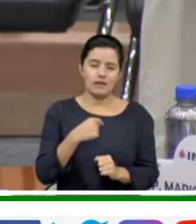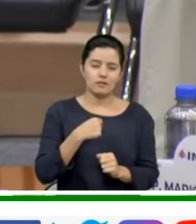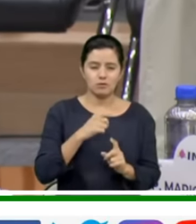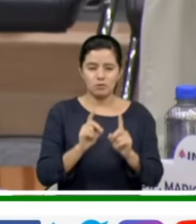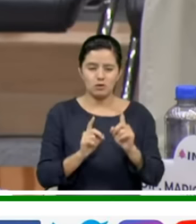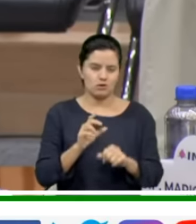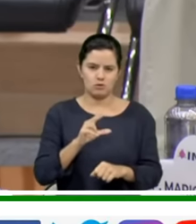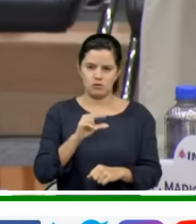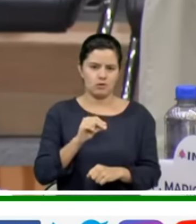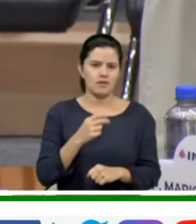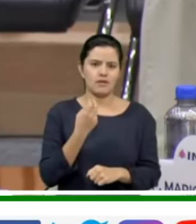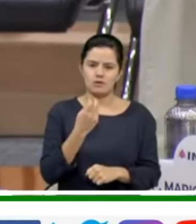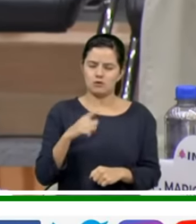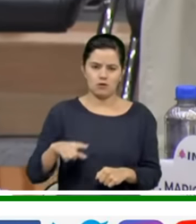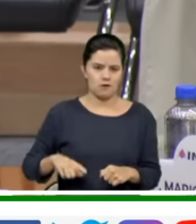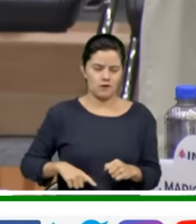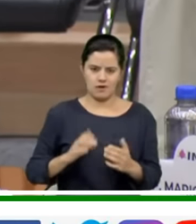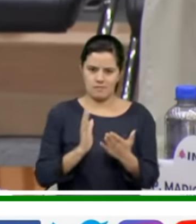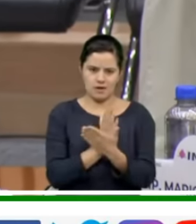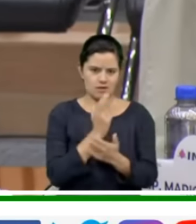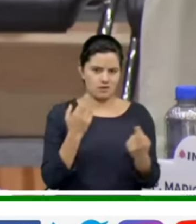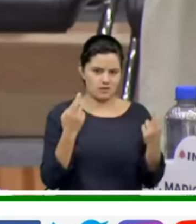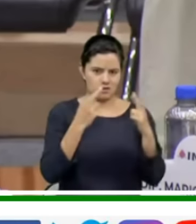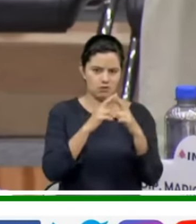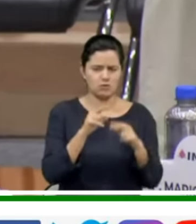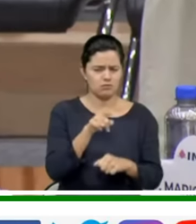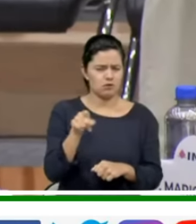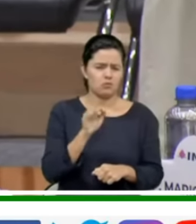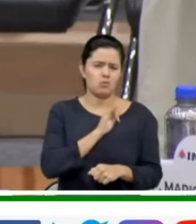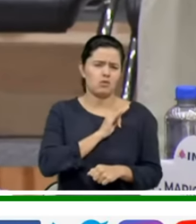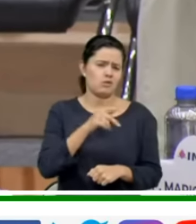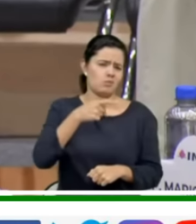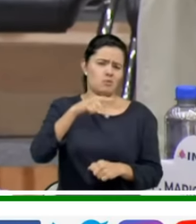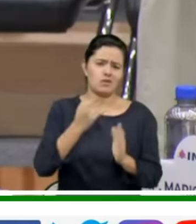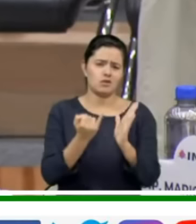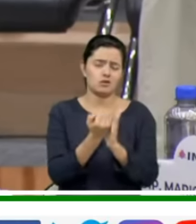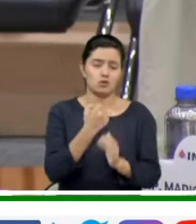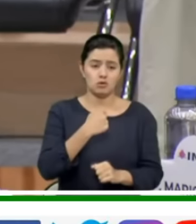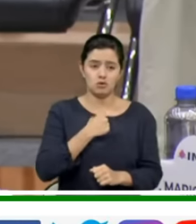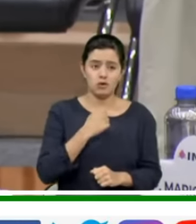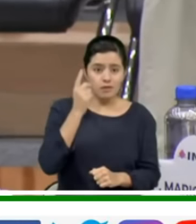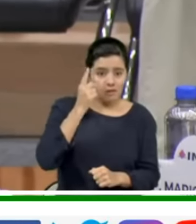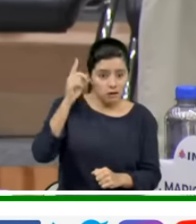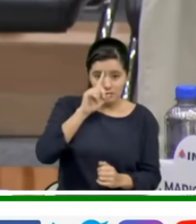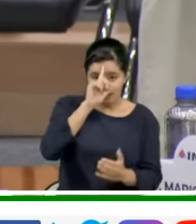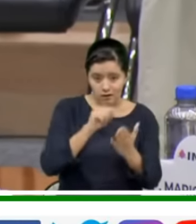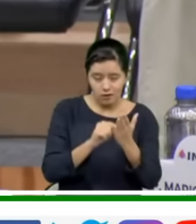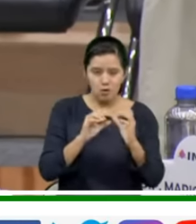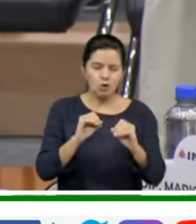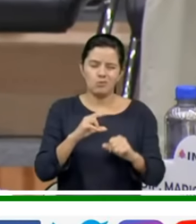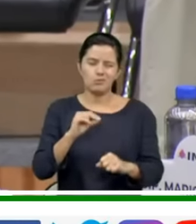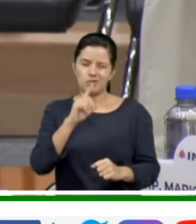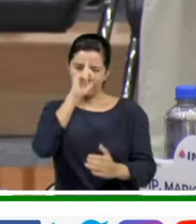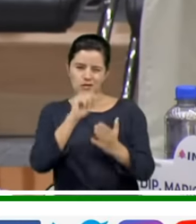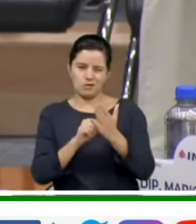estado laico libertad religiosa para creer en lo que se nos dé la gana o para no creer en nadie eso no podemos meterlo aquí